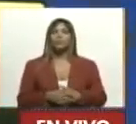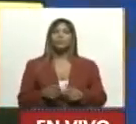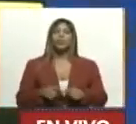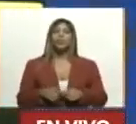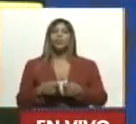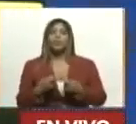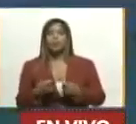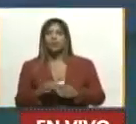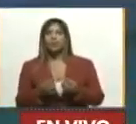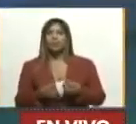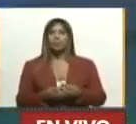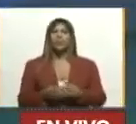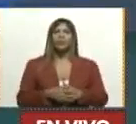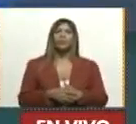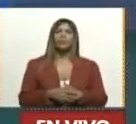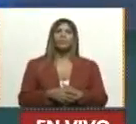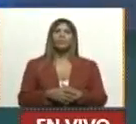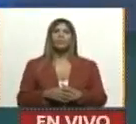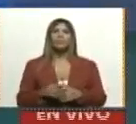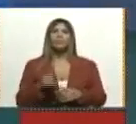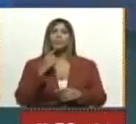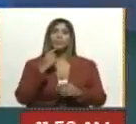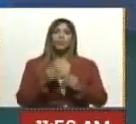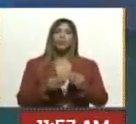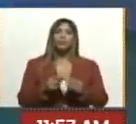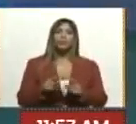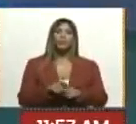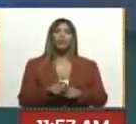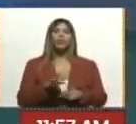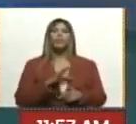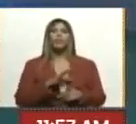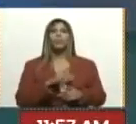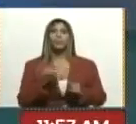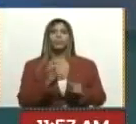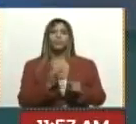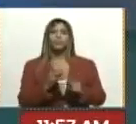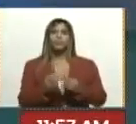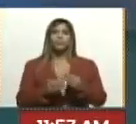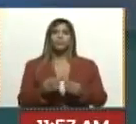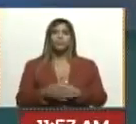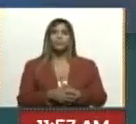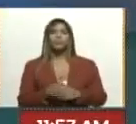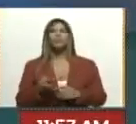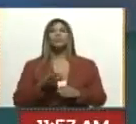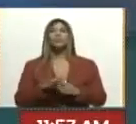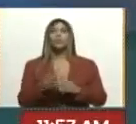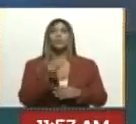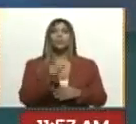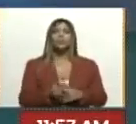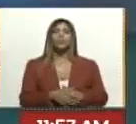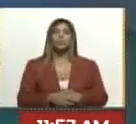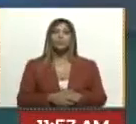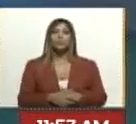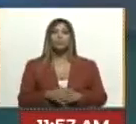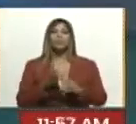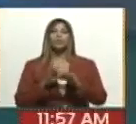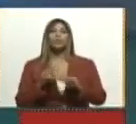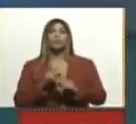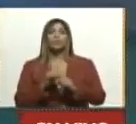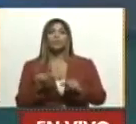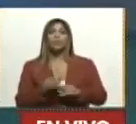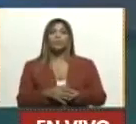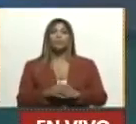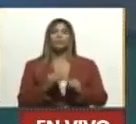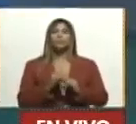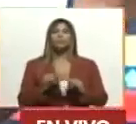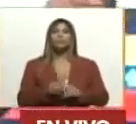ver, que tú veas la impunidad con la que lo hacen, es parte también del chantaje que se hace sobre el prisionero, de modo que finalmente se quiebre